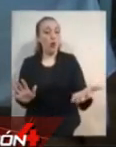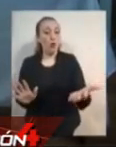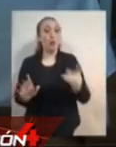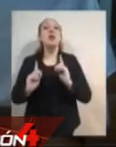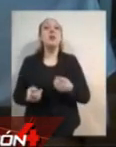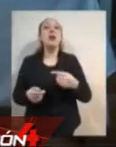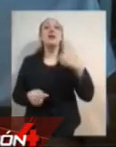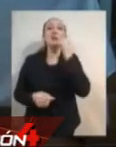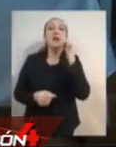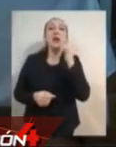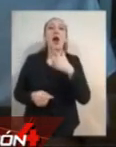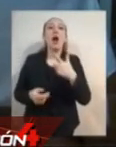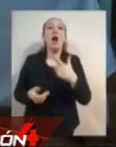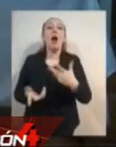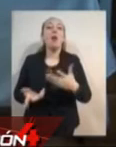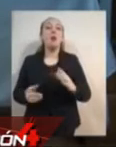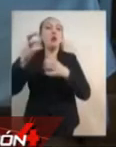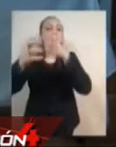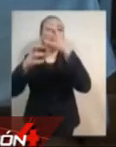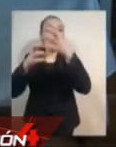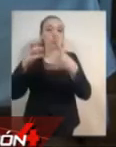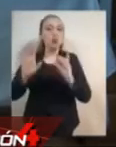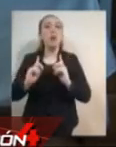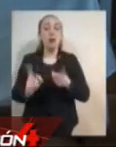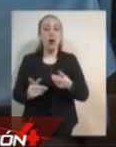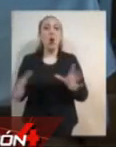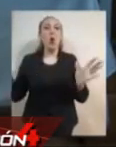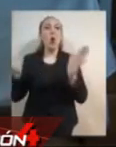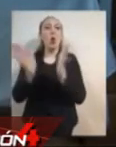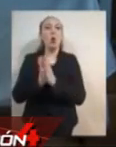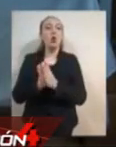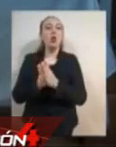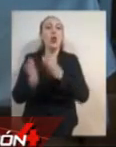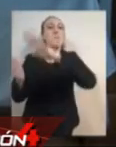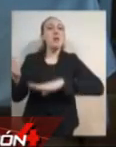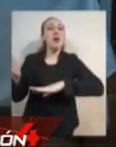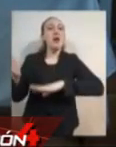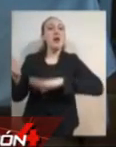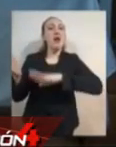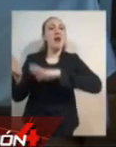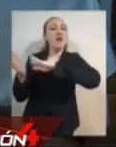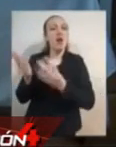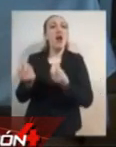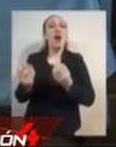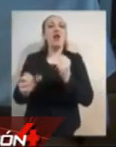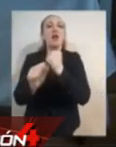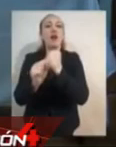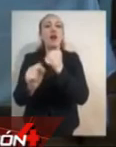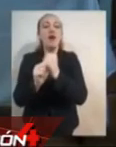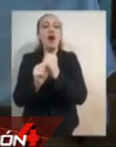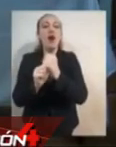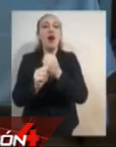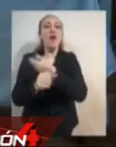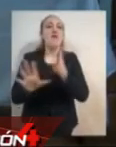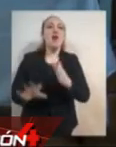el proceso. Junto con eso estamos planificando la obra que hemos solicitado el financiamiento a